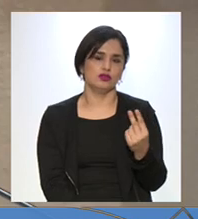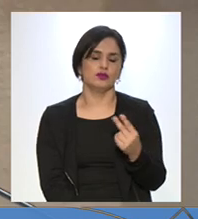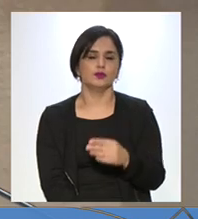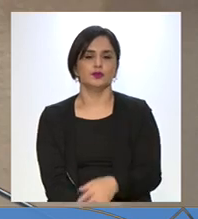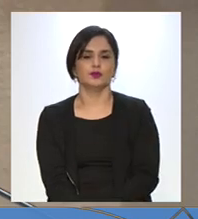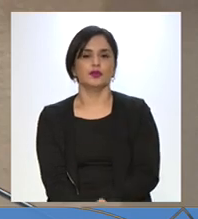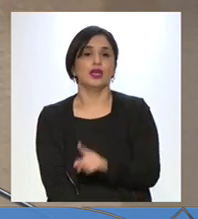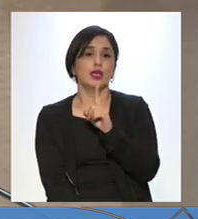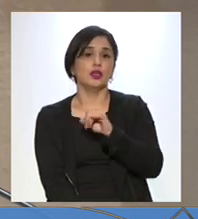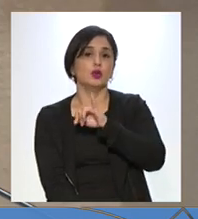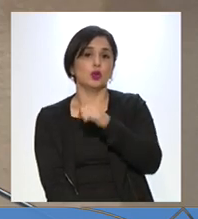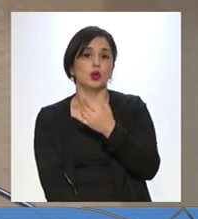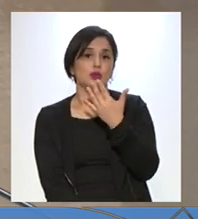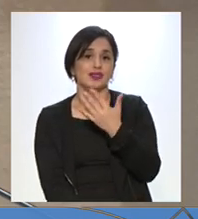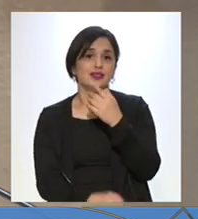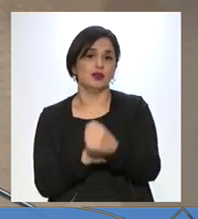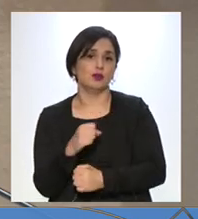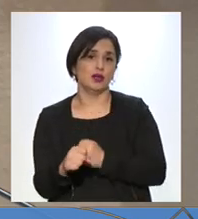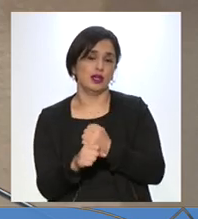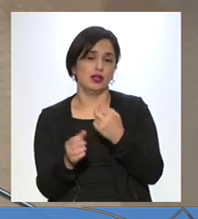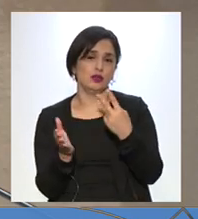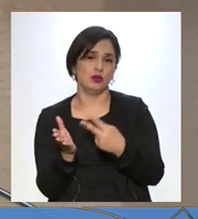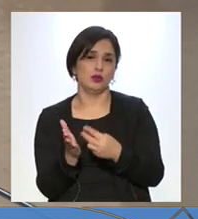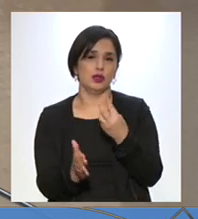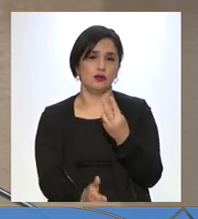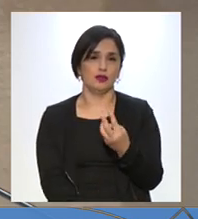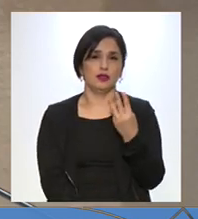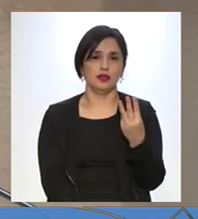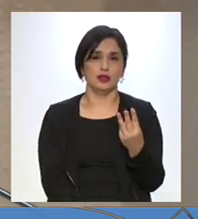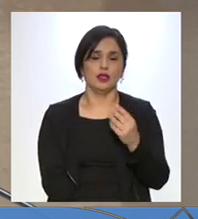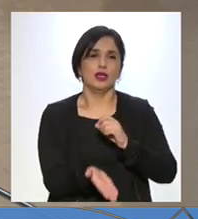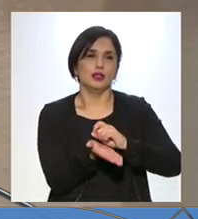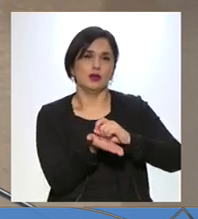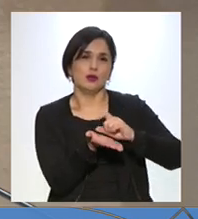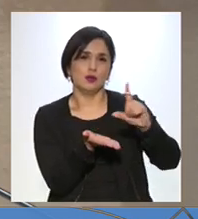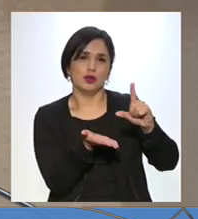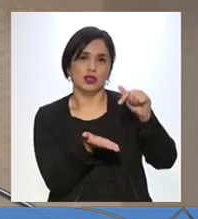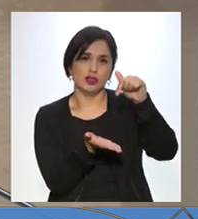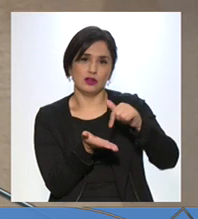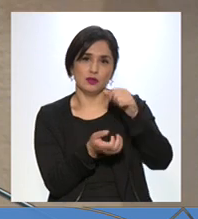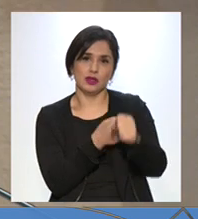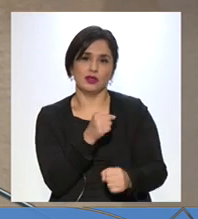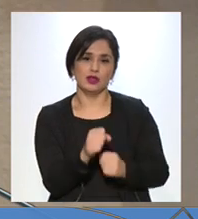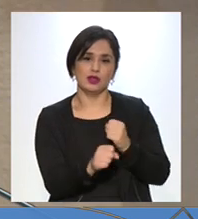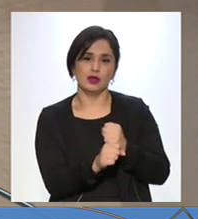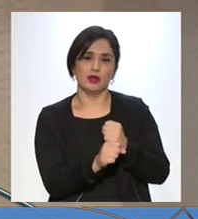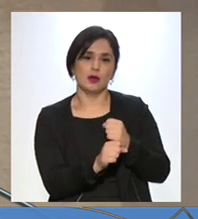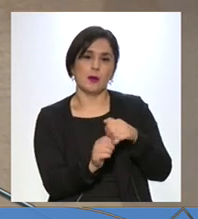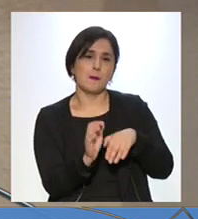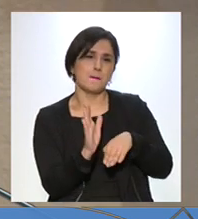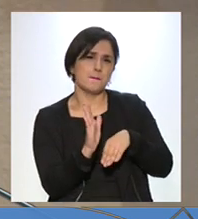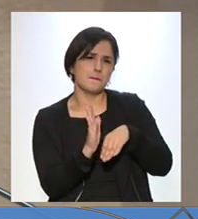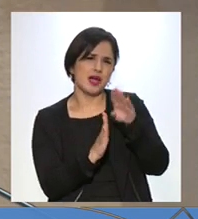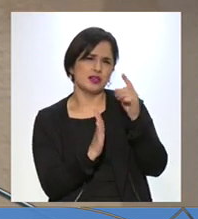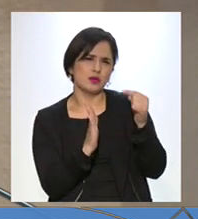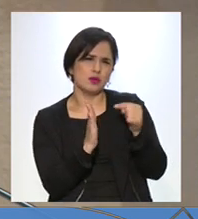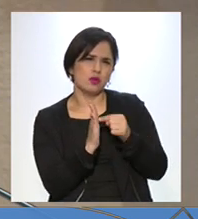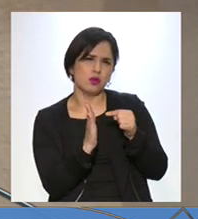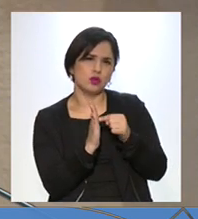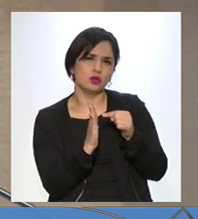2023. En otras palabras, ¿cierto?, estamos proyectando un crecimiento para este año que es algo más de un punto superior a lo